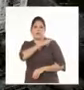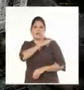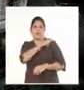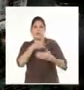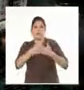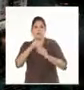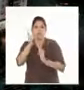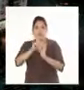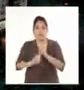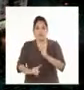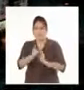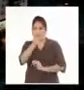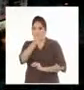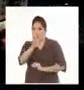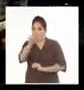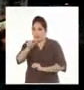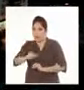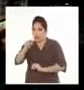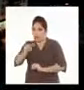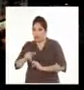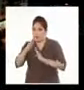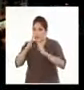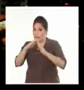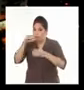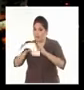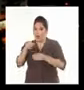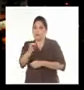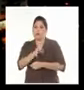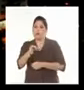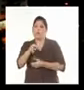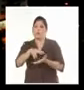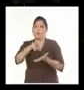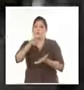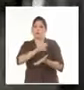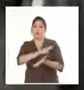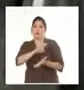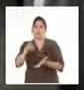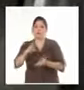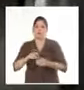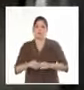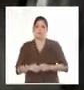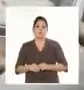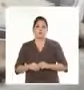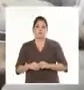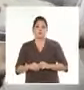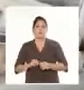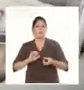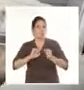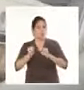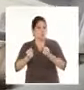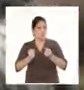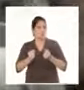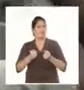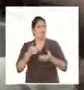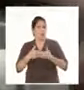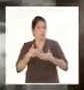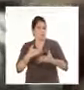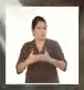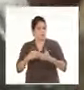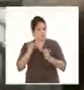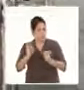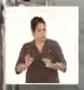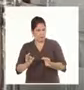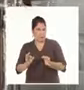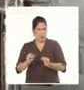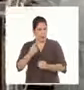14 clientes del sector residencial del municipio Plaza de la Revolución. Un control realizado por la propia entidad y la